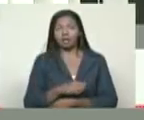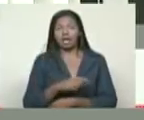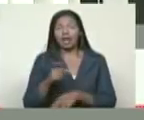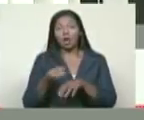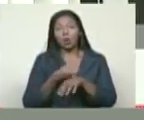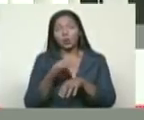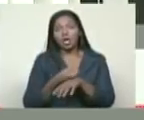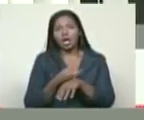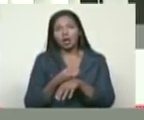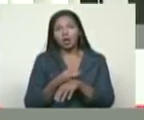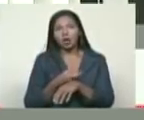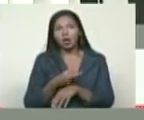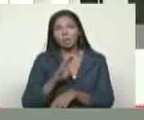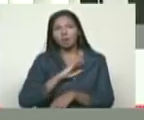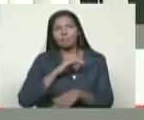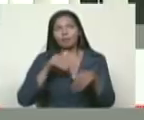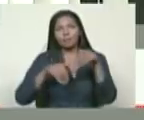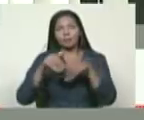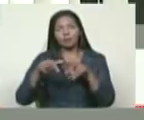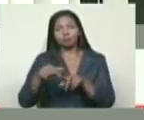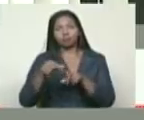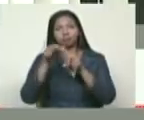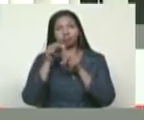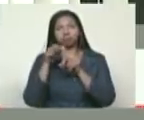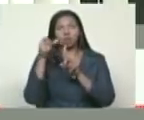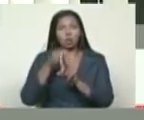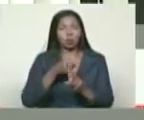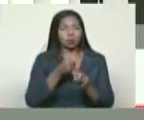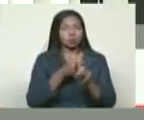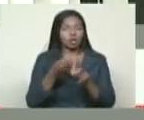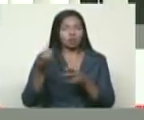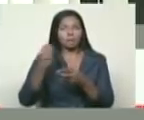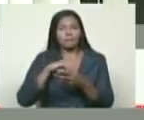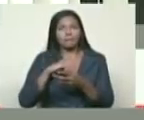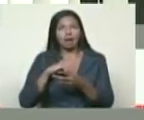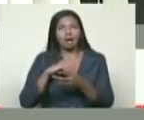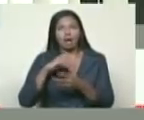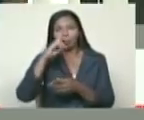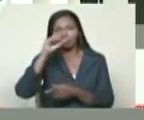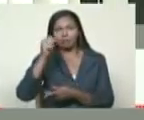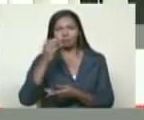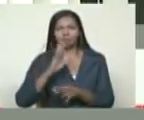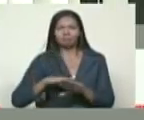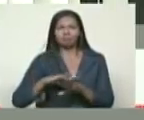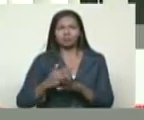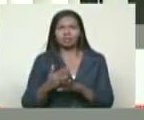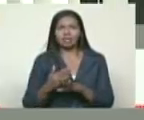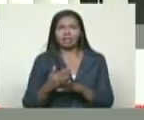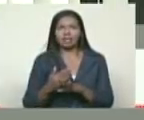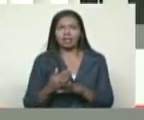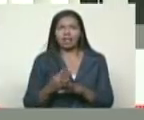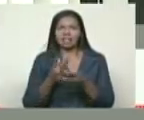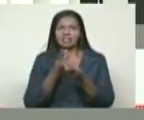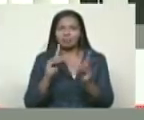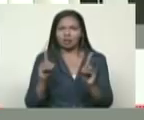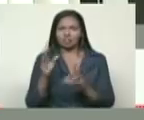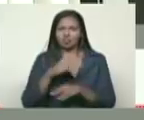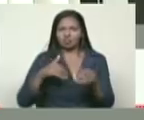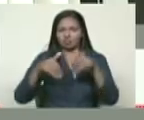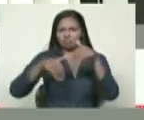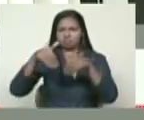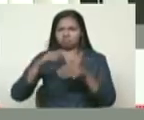gobierno democráticamente electo de Venezuela sigue luchando contra el régimen de Maduro. ¿Democráticamente electo dónde,